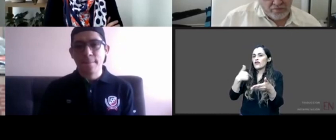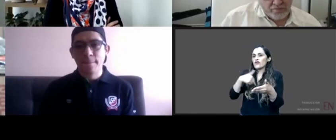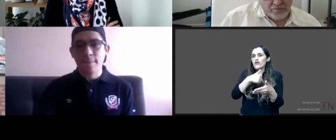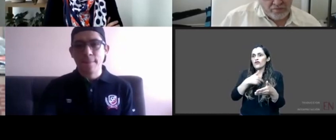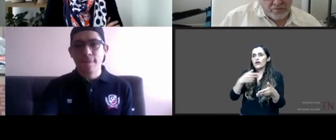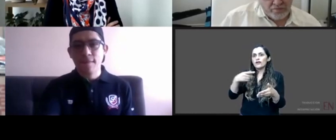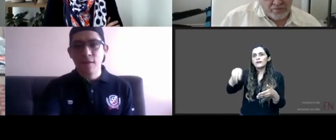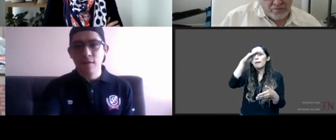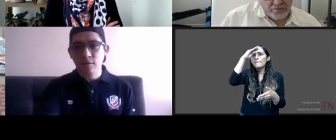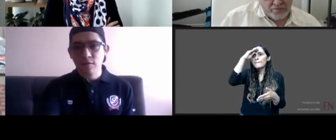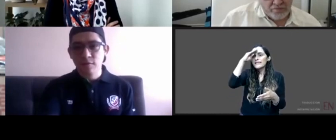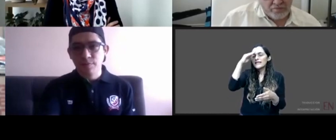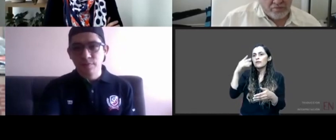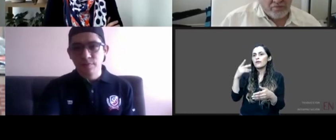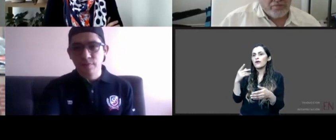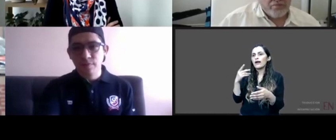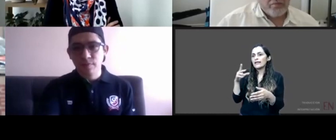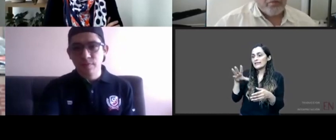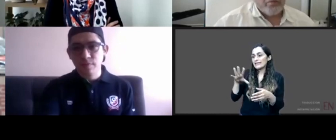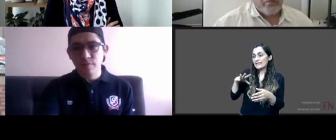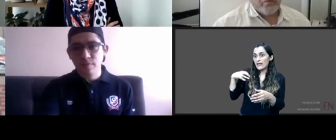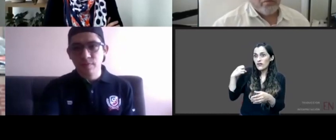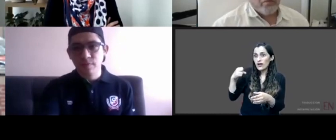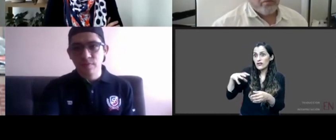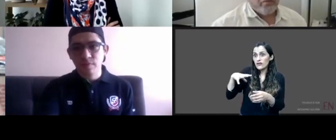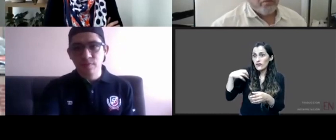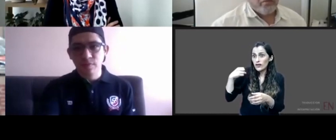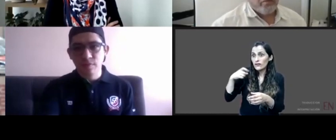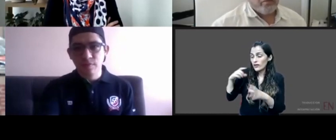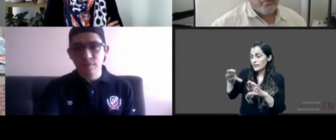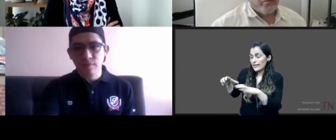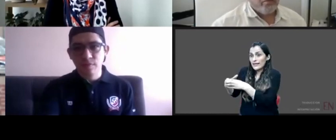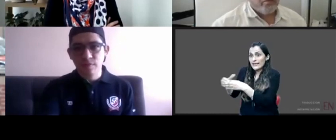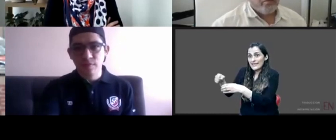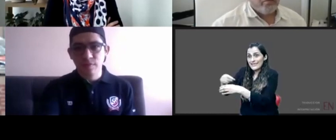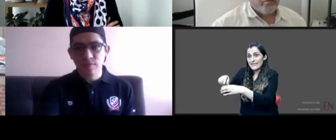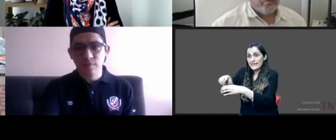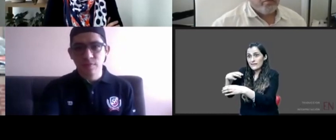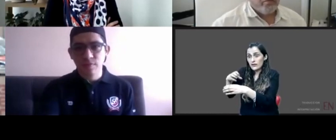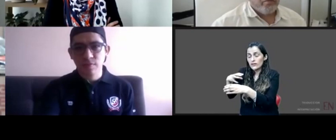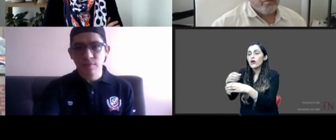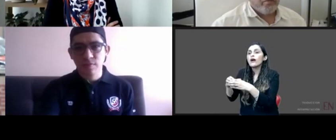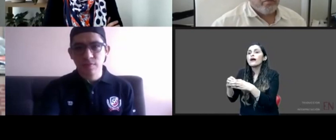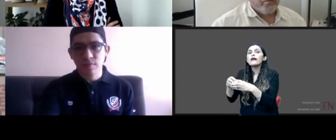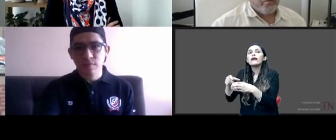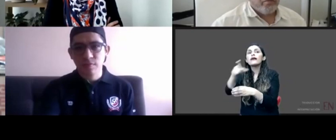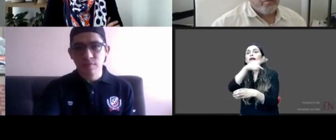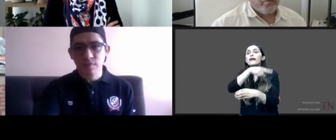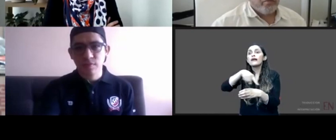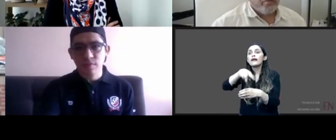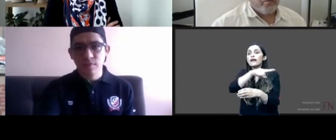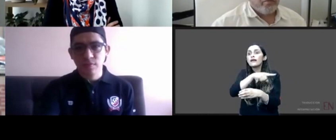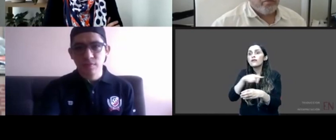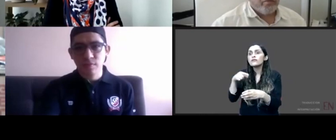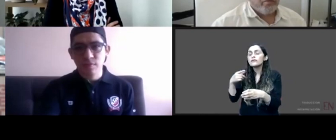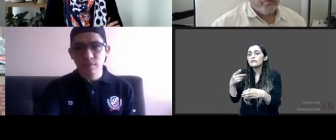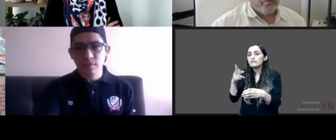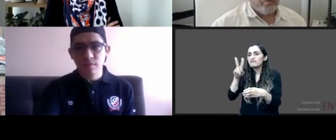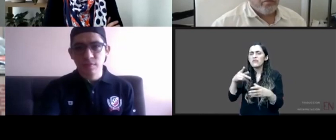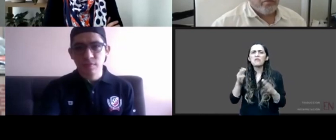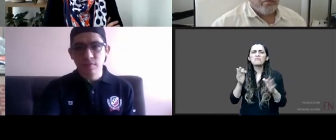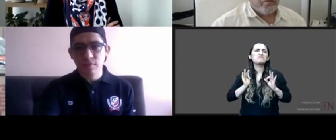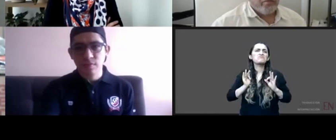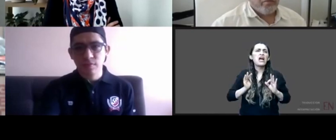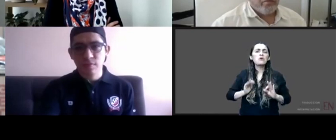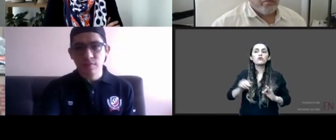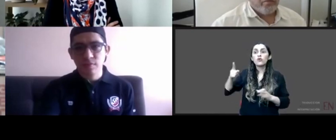el segundo, el tercer esfuerzo en una sociedad donde eso de entrada no debería existir. Es decir, todas